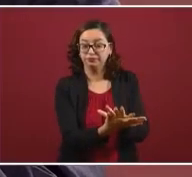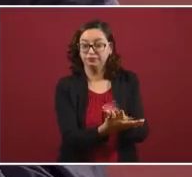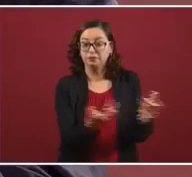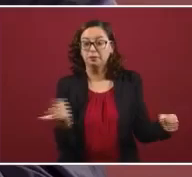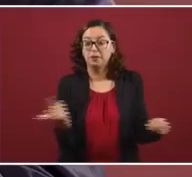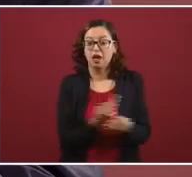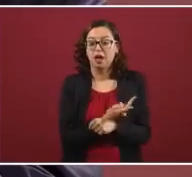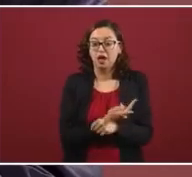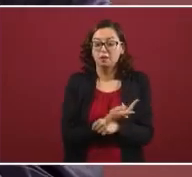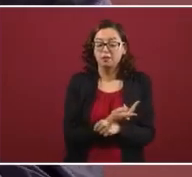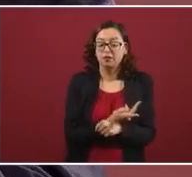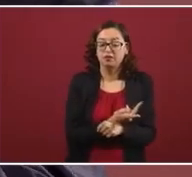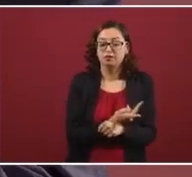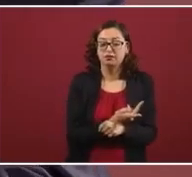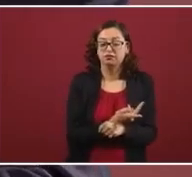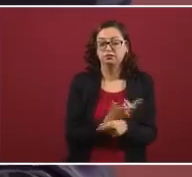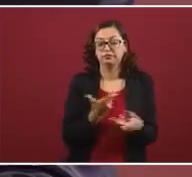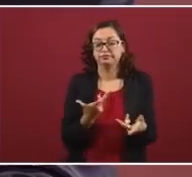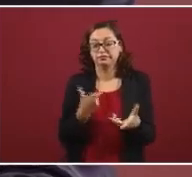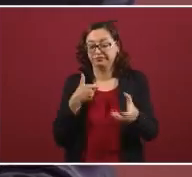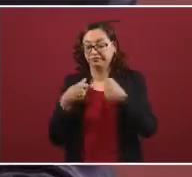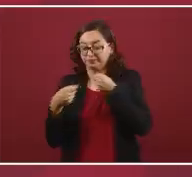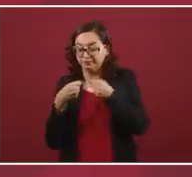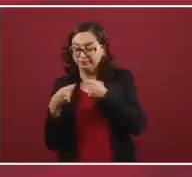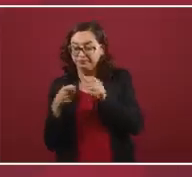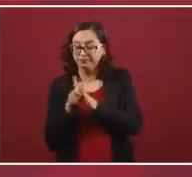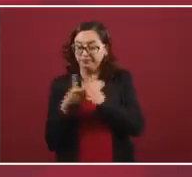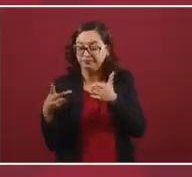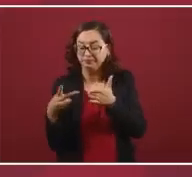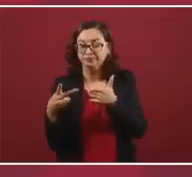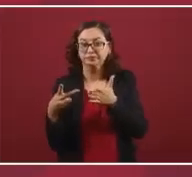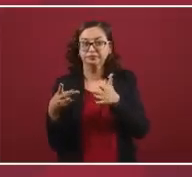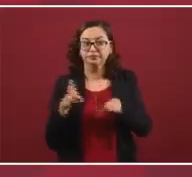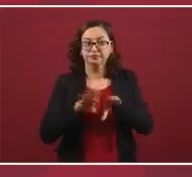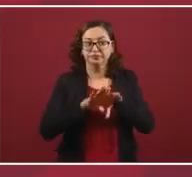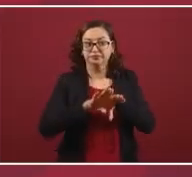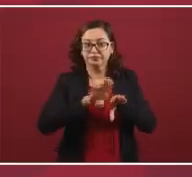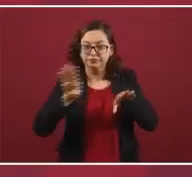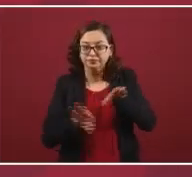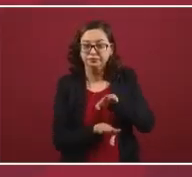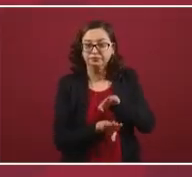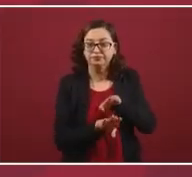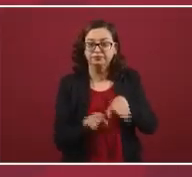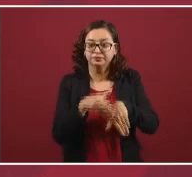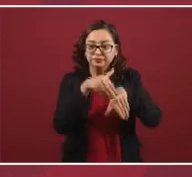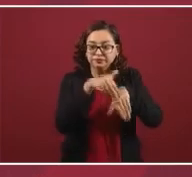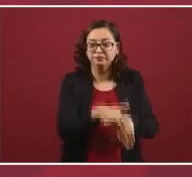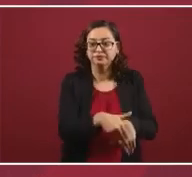pasaron a estar subordinados